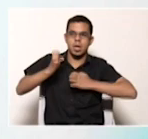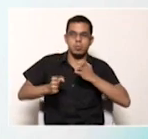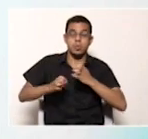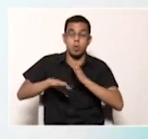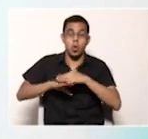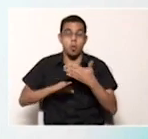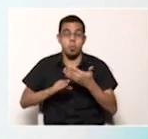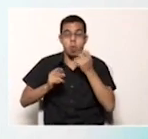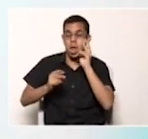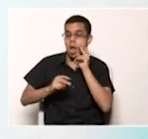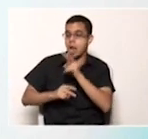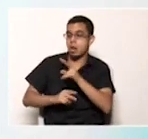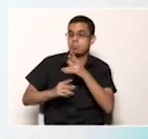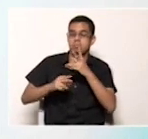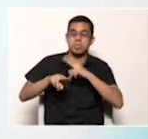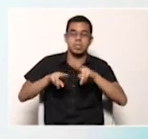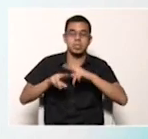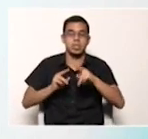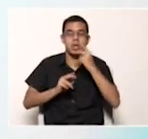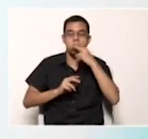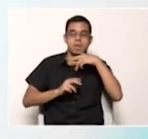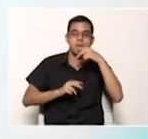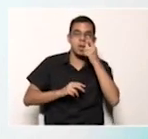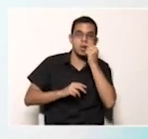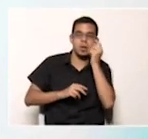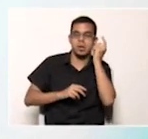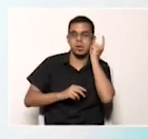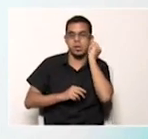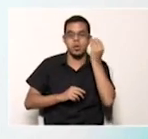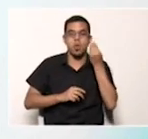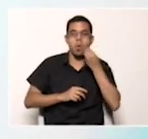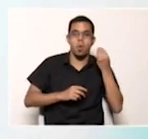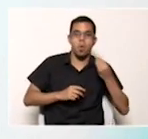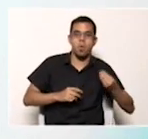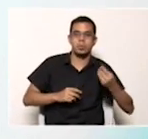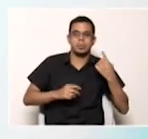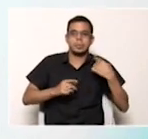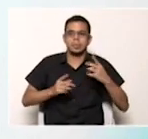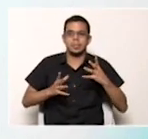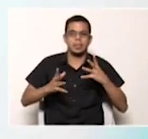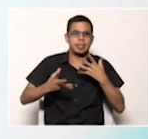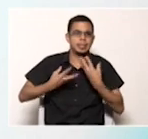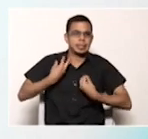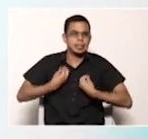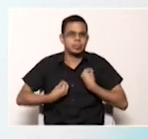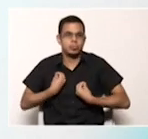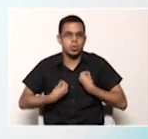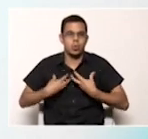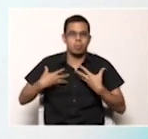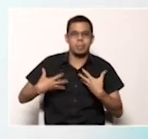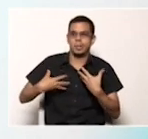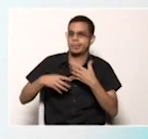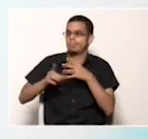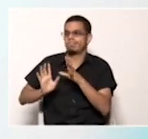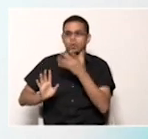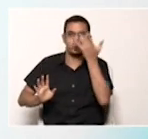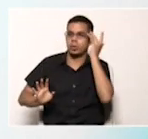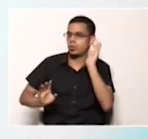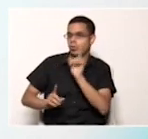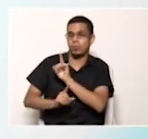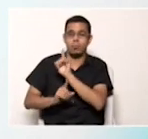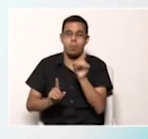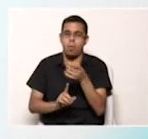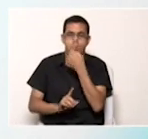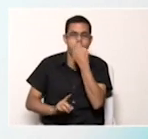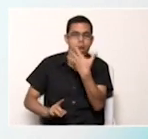niño o una niña o un adolescente está en un momento de tensión, quizás no va a ser el mejor momento para el